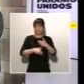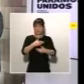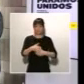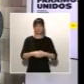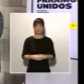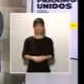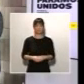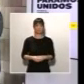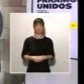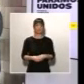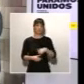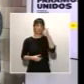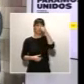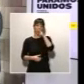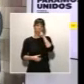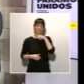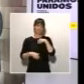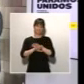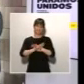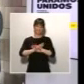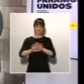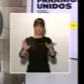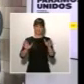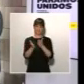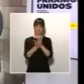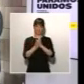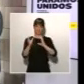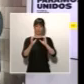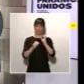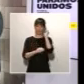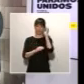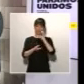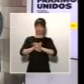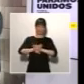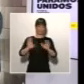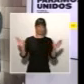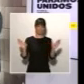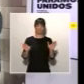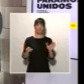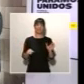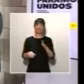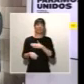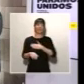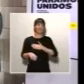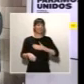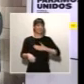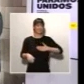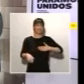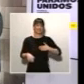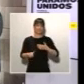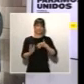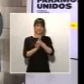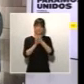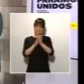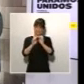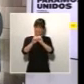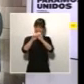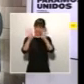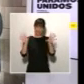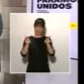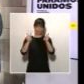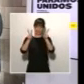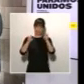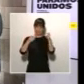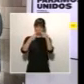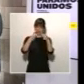comparecencia ante los medios de comunicación y lo que querría es aclarar algunas cuestiones que han